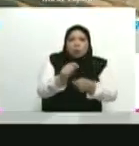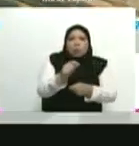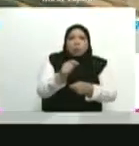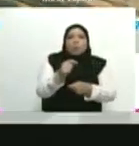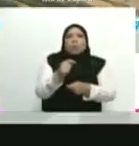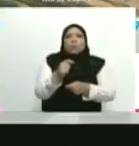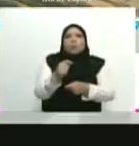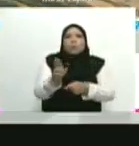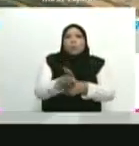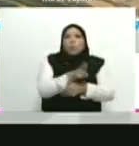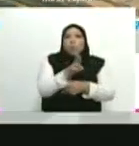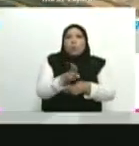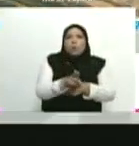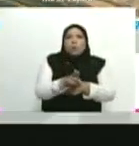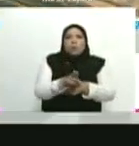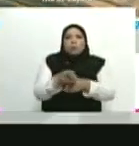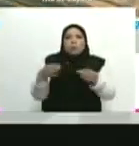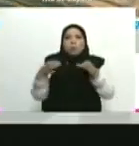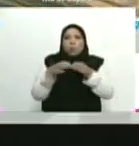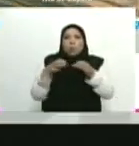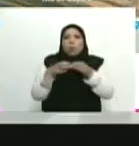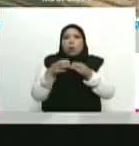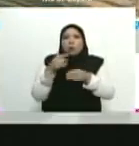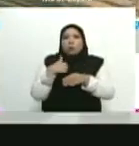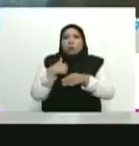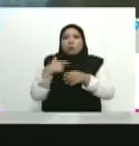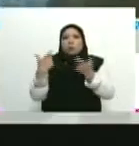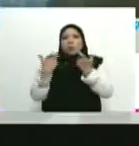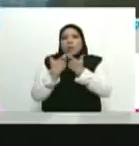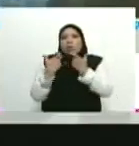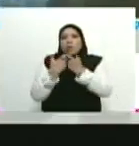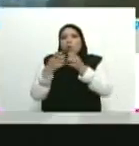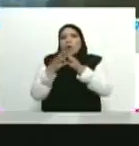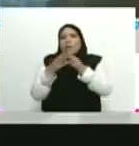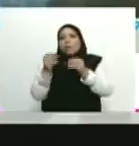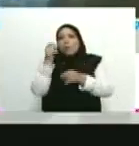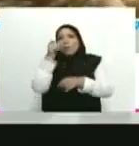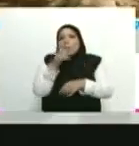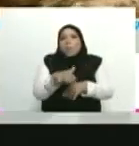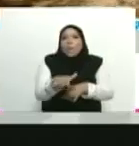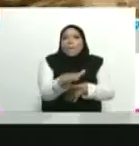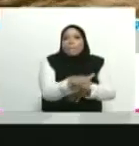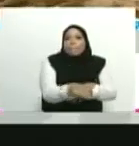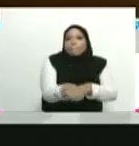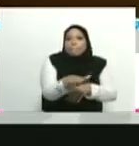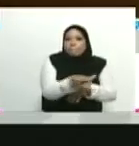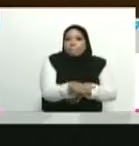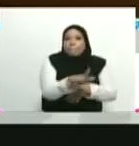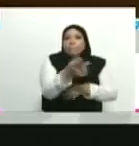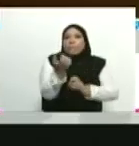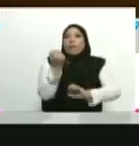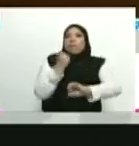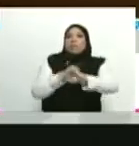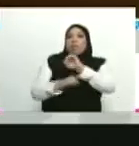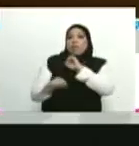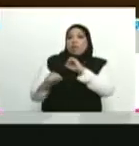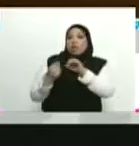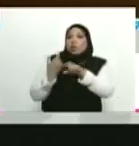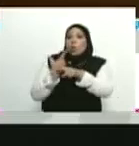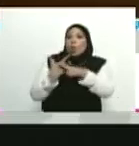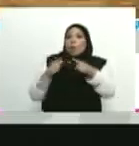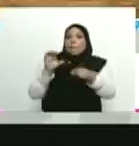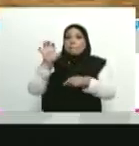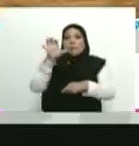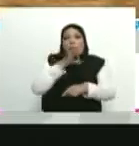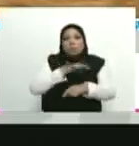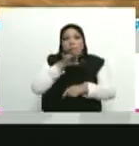que se llama, en jerga moderna, la guerra de todo el pueblo. Guerra de todo el pueblo. Todo el pueblo defendiendo su patria, todo